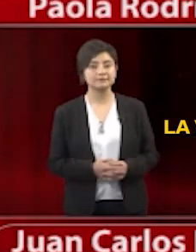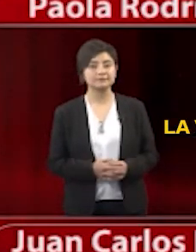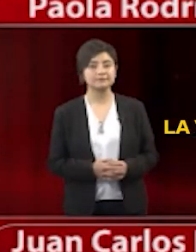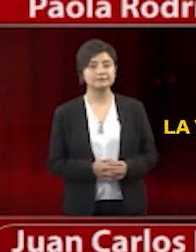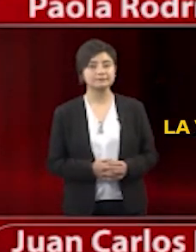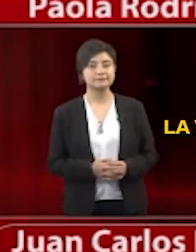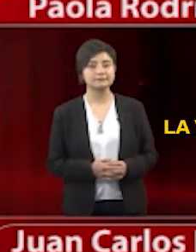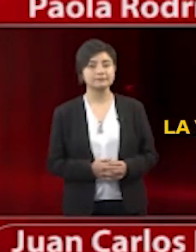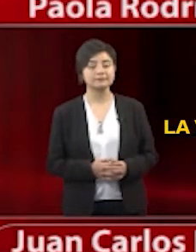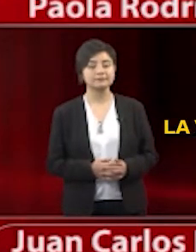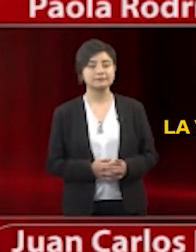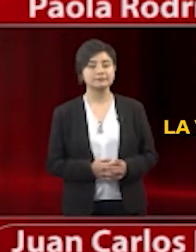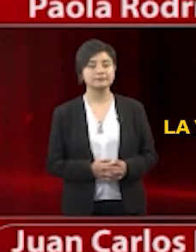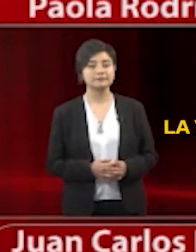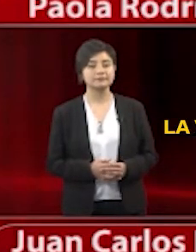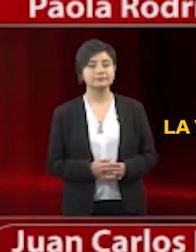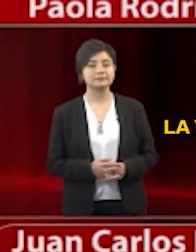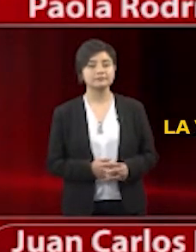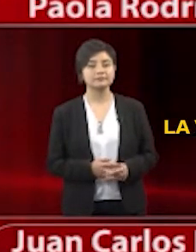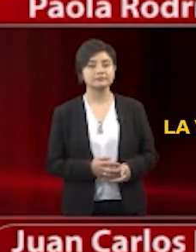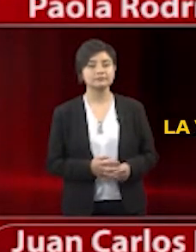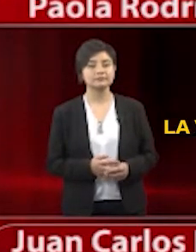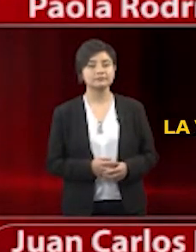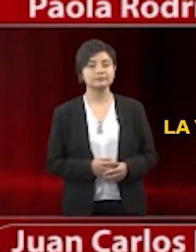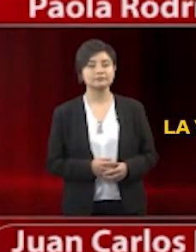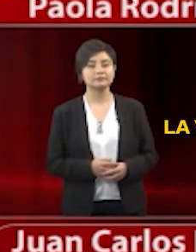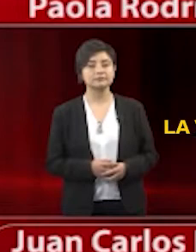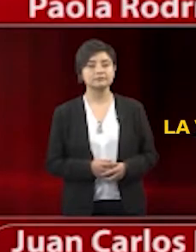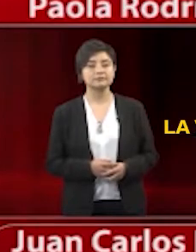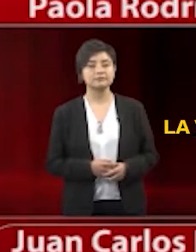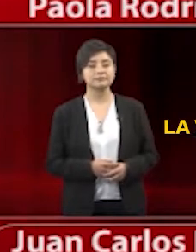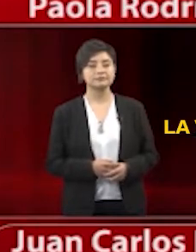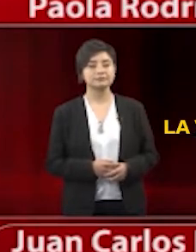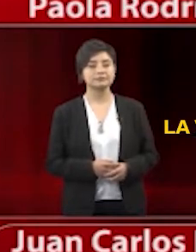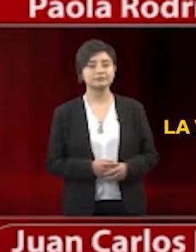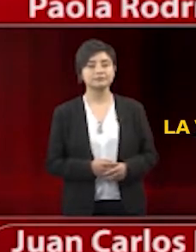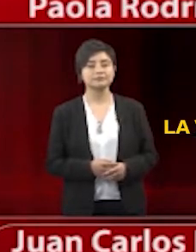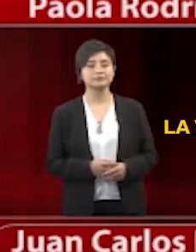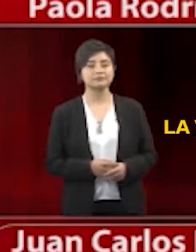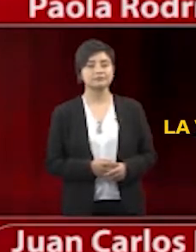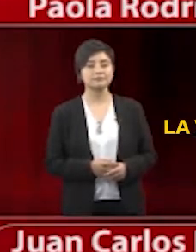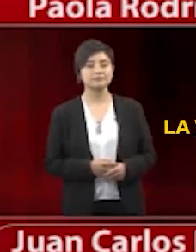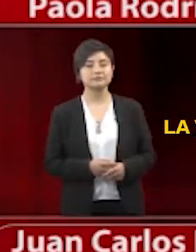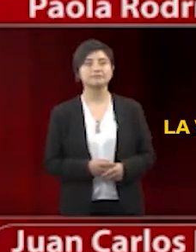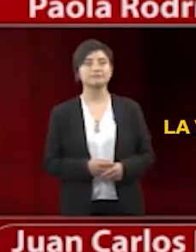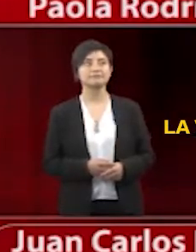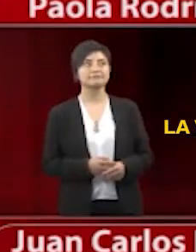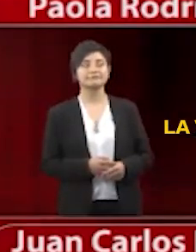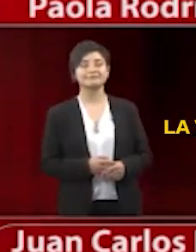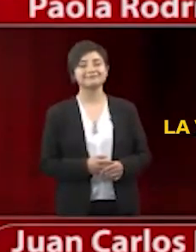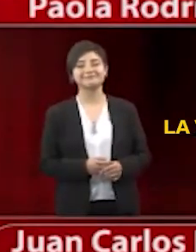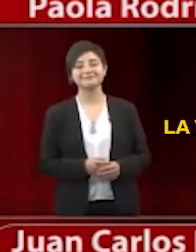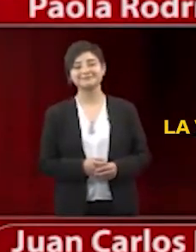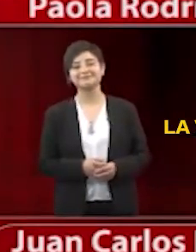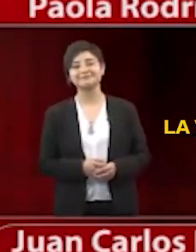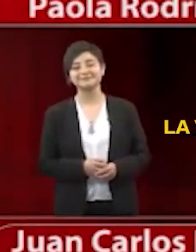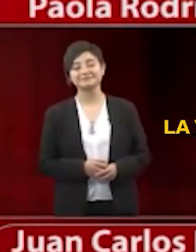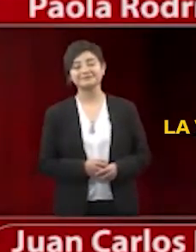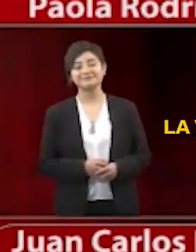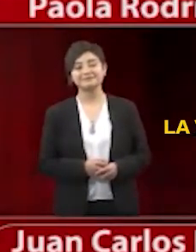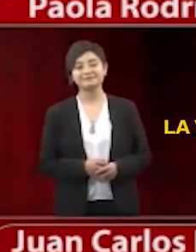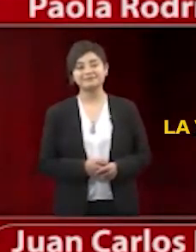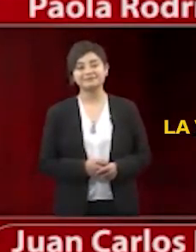través digamos, que pueden producir contaminaciones cruzadas por la forma en que se expanden esas semillas en un